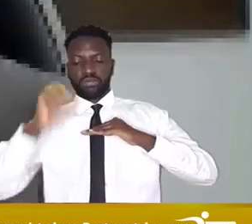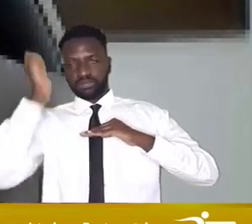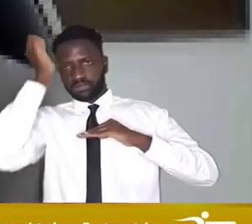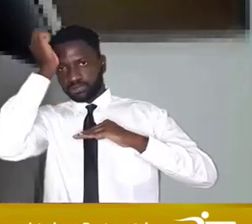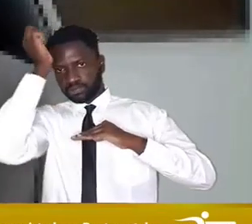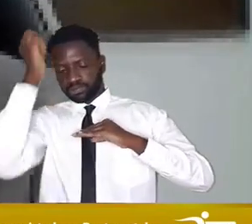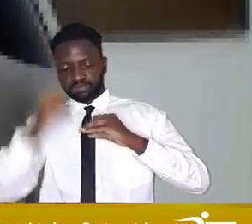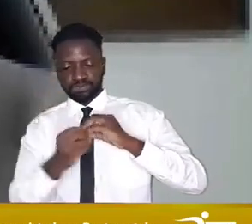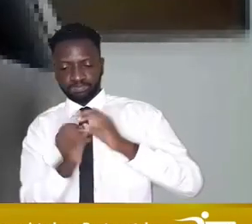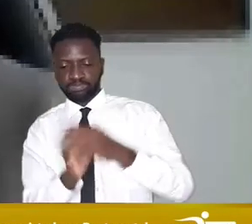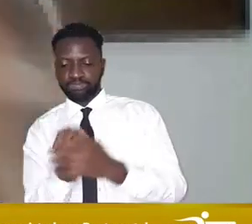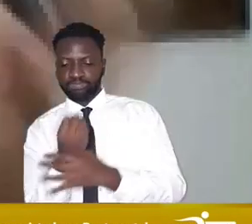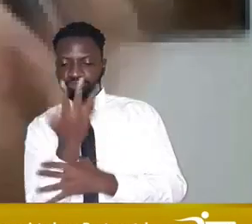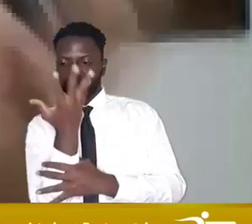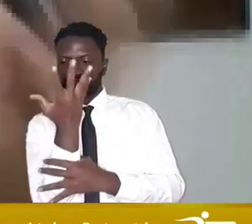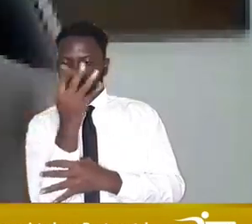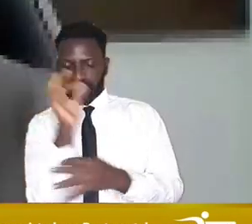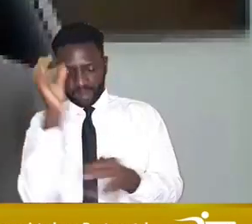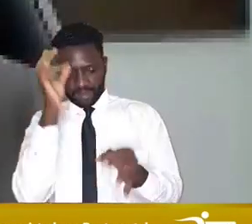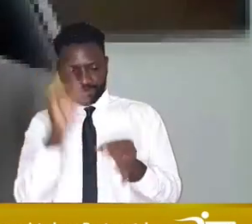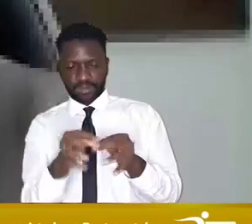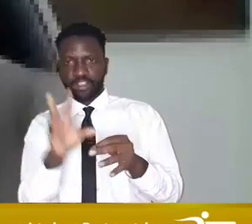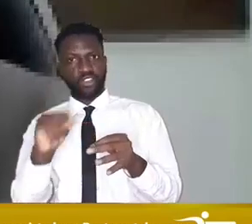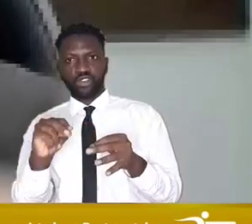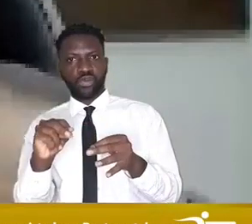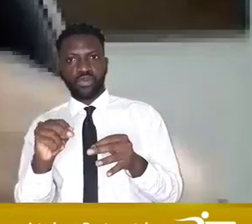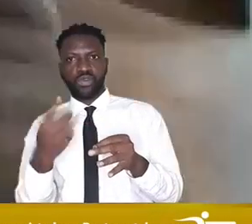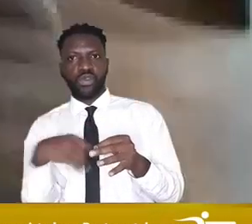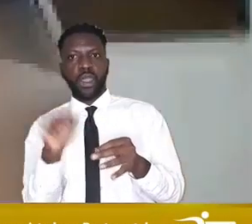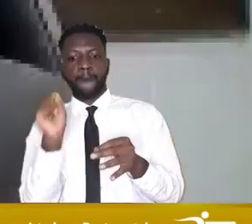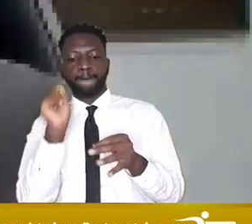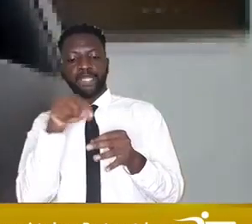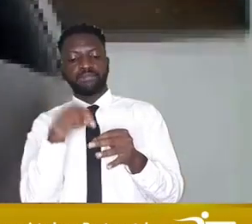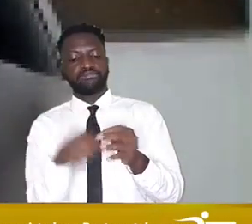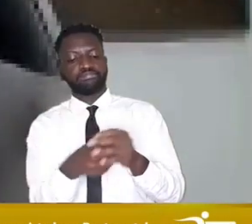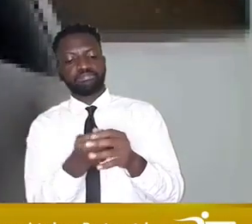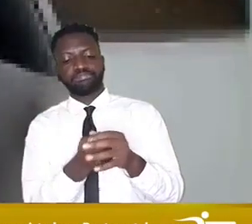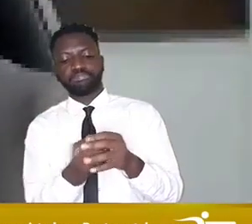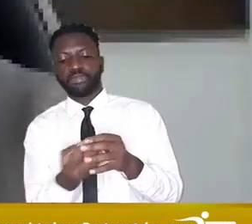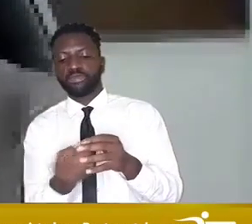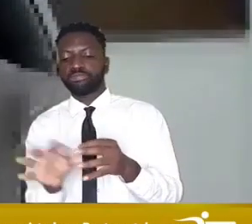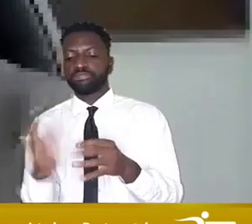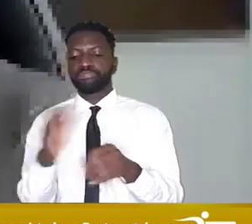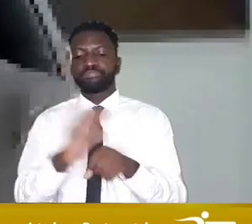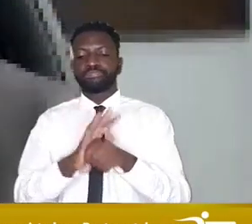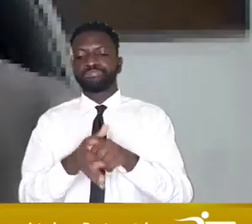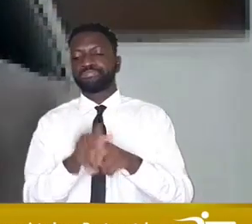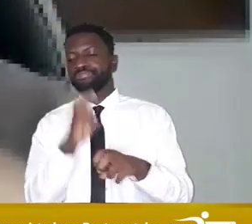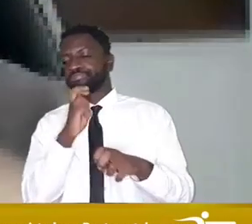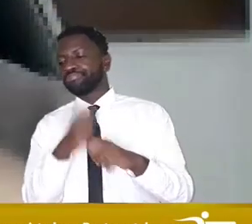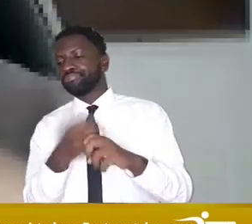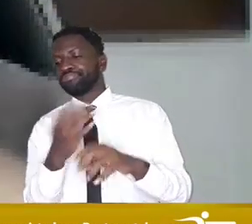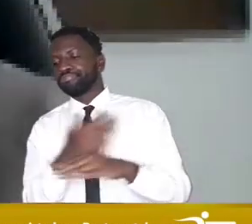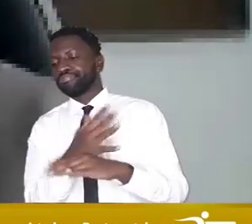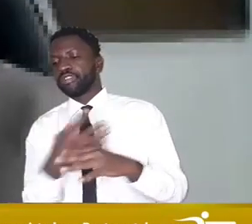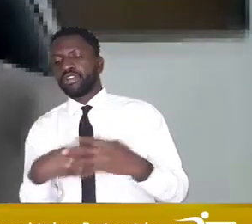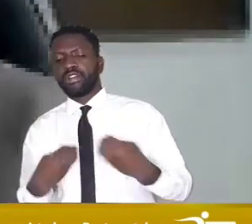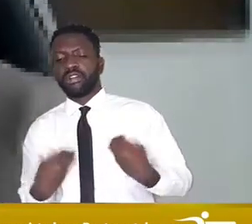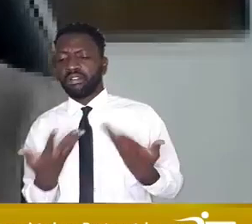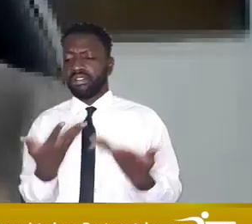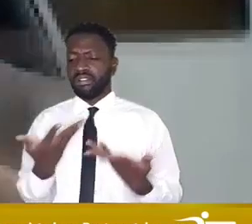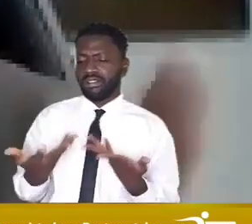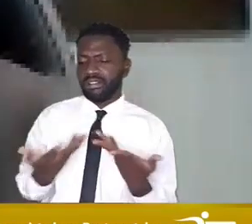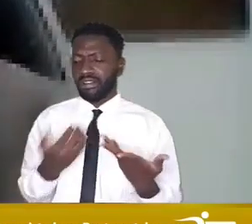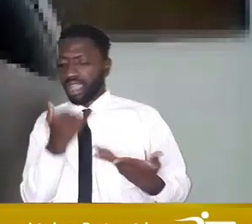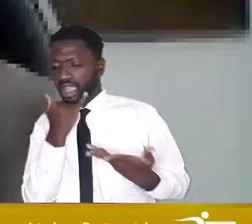fe. Cae la semilla, pero cuando viene la pandemia, ¿qué pasa conmigo? ¿Qué pasa con Dios? ¿Qué pasa